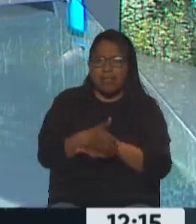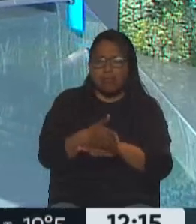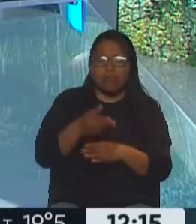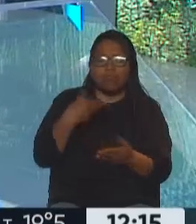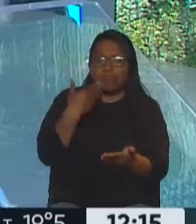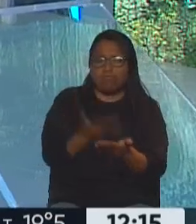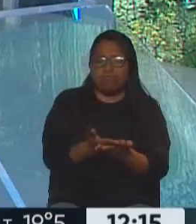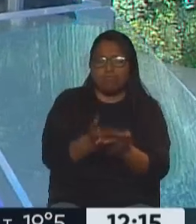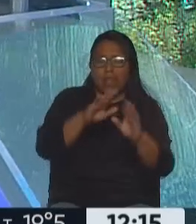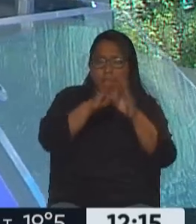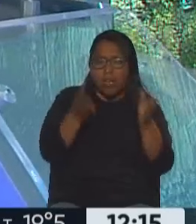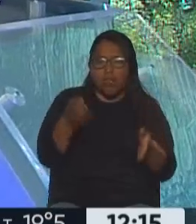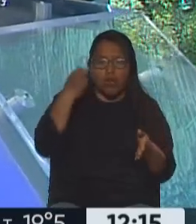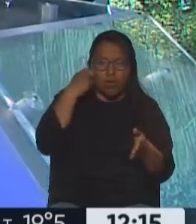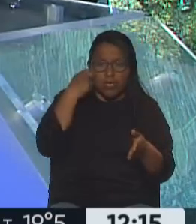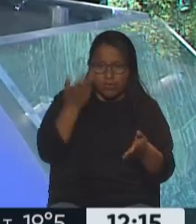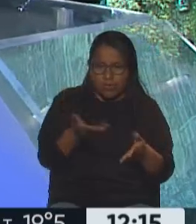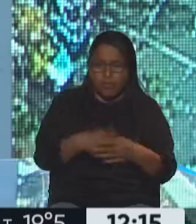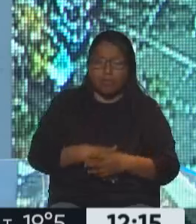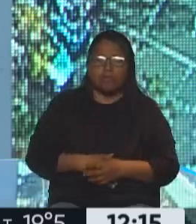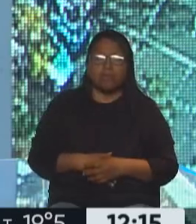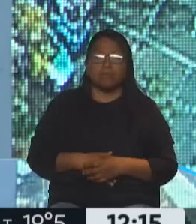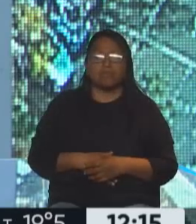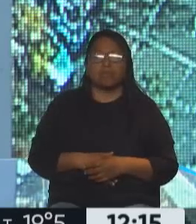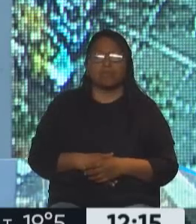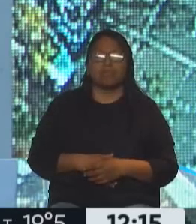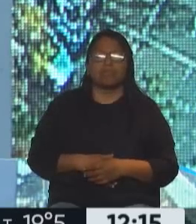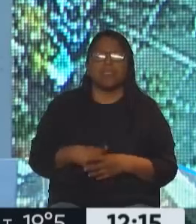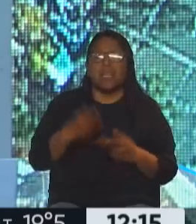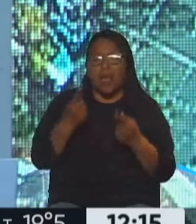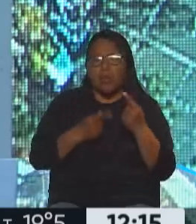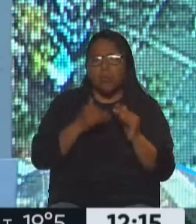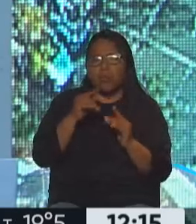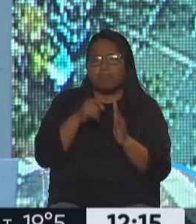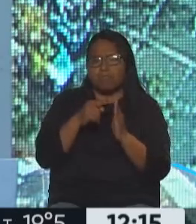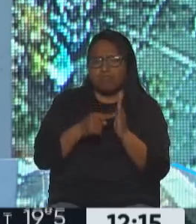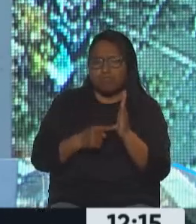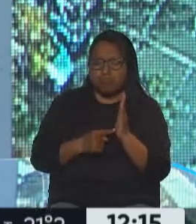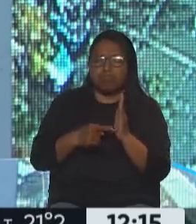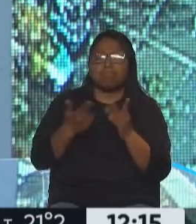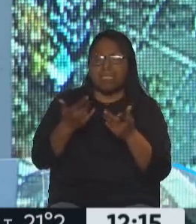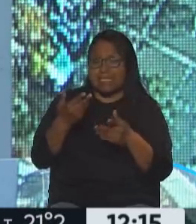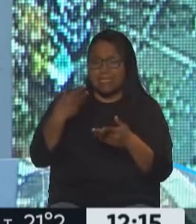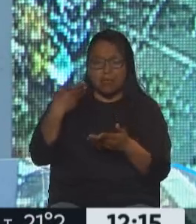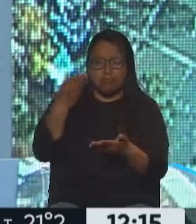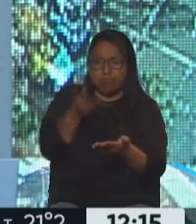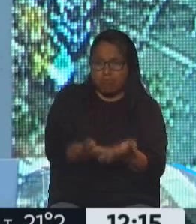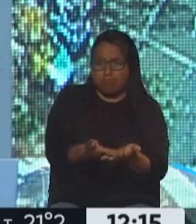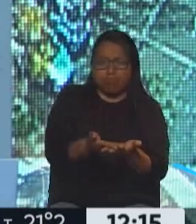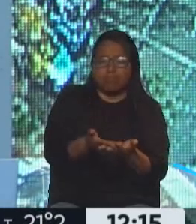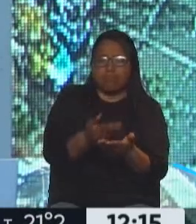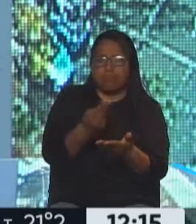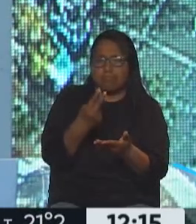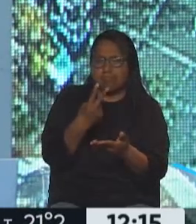Raúl tiene todos los datos. Raúl, bienvenido, ¿cómo estamos? ¿Qué tal? ¿Cómo te va, Pablo? Bien. Algunos datos porque ingresó ya a última hora. Sí, claro.